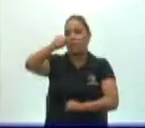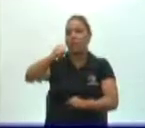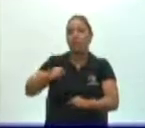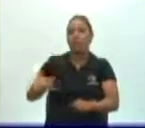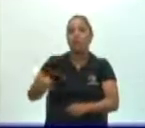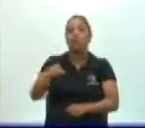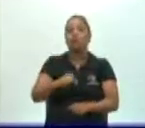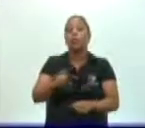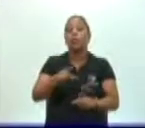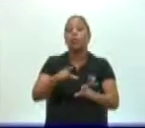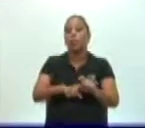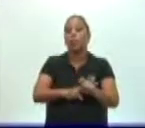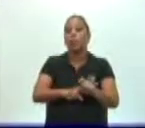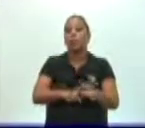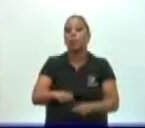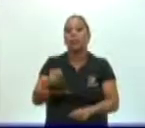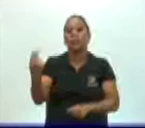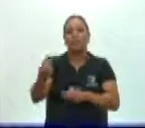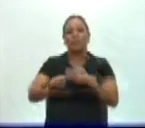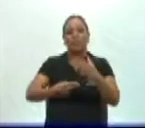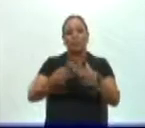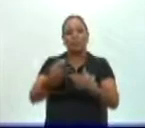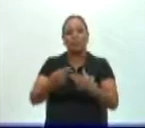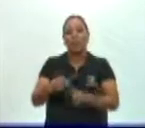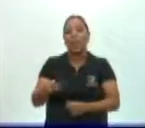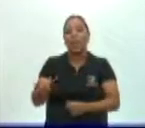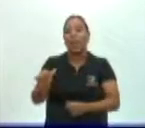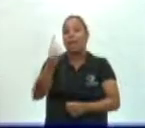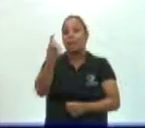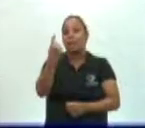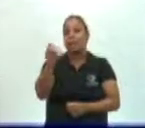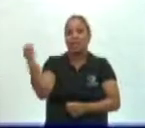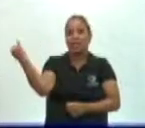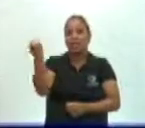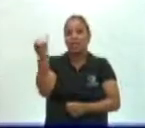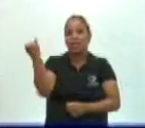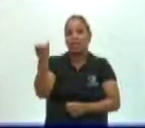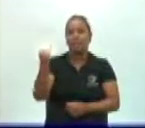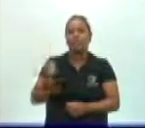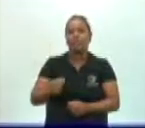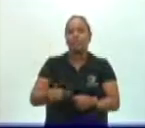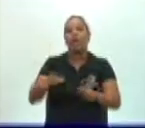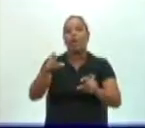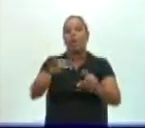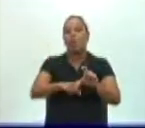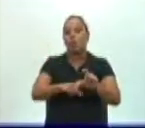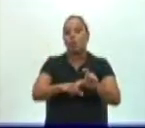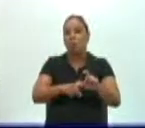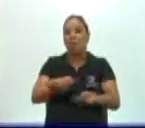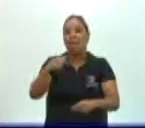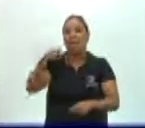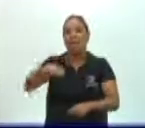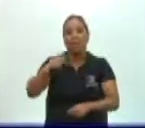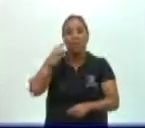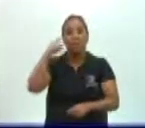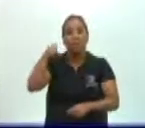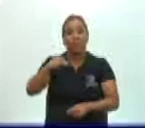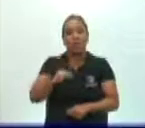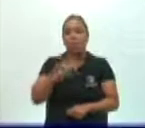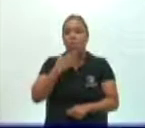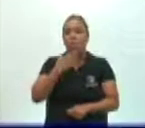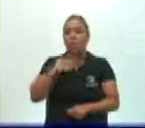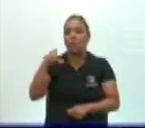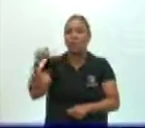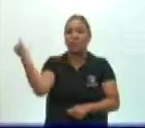mayor realización en la primera internacional comunista. Y aquí vemos cómo esta internacional comunista